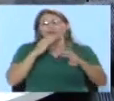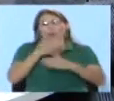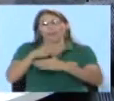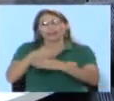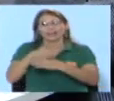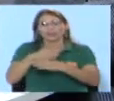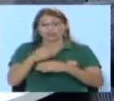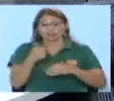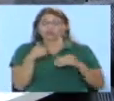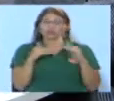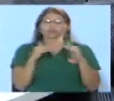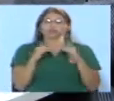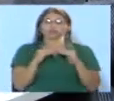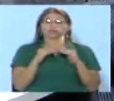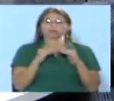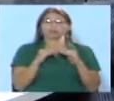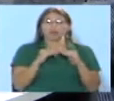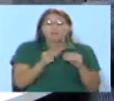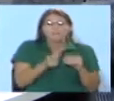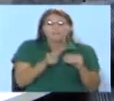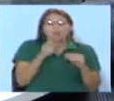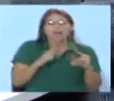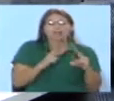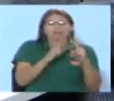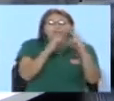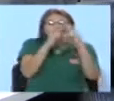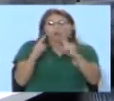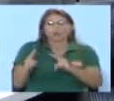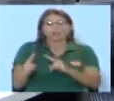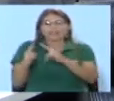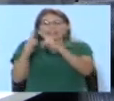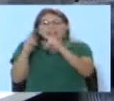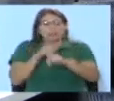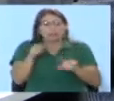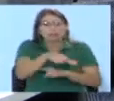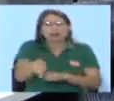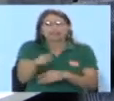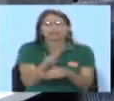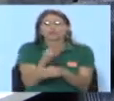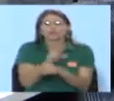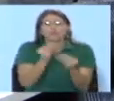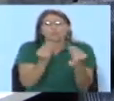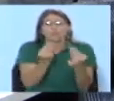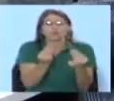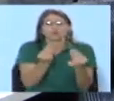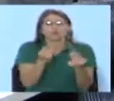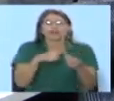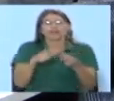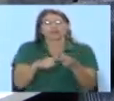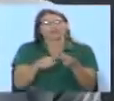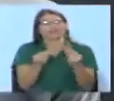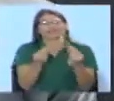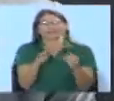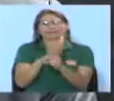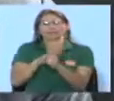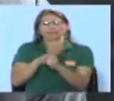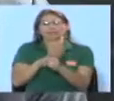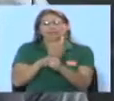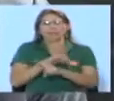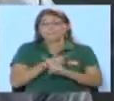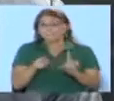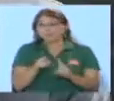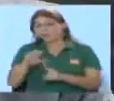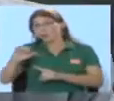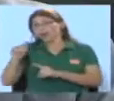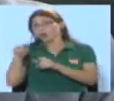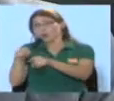y básicamente muchos usuarios de ese operador estamos ahí, vamos a tener una alta saturación. Mientras que si en esa misma zona otro operador tiene